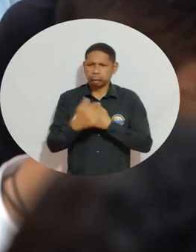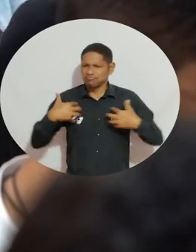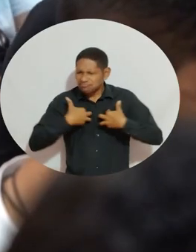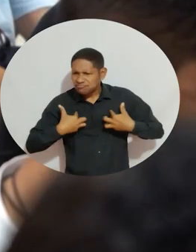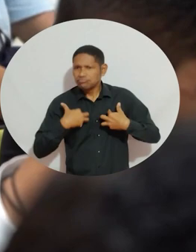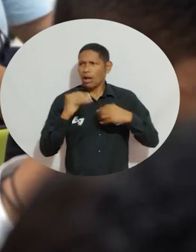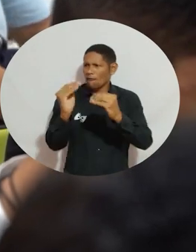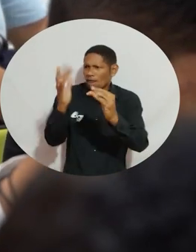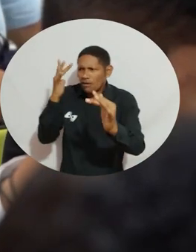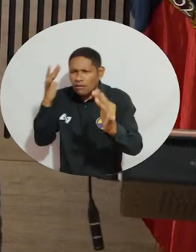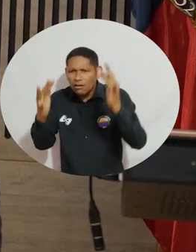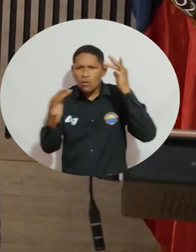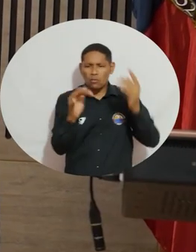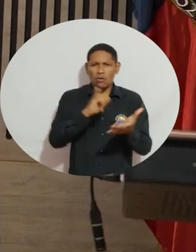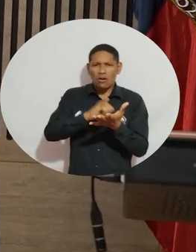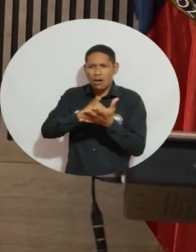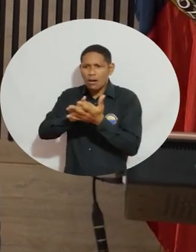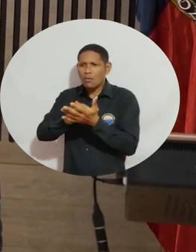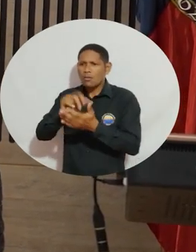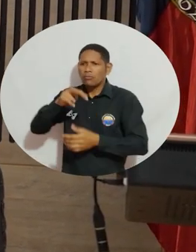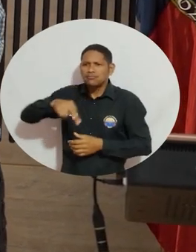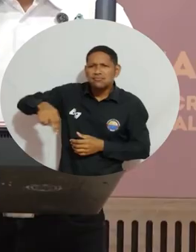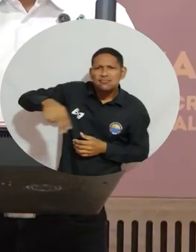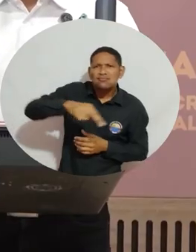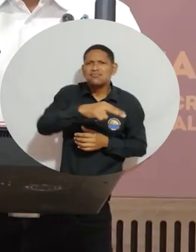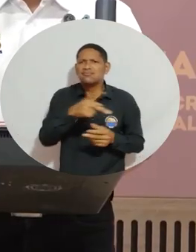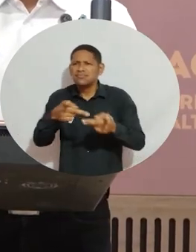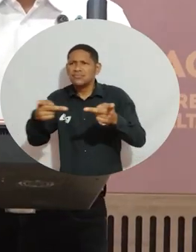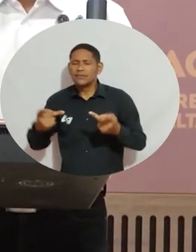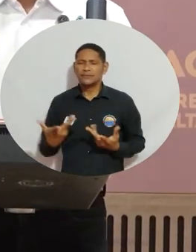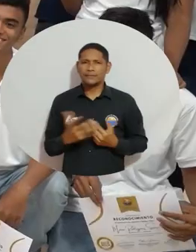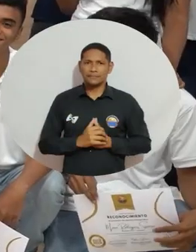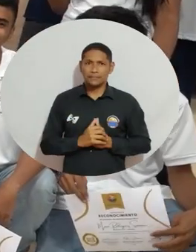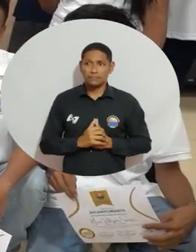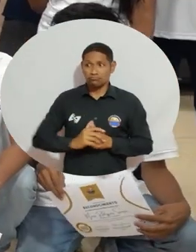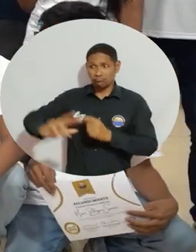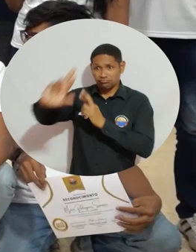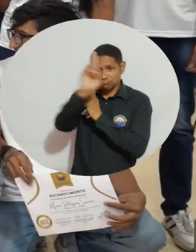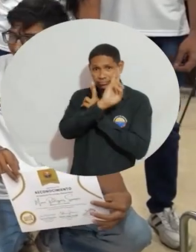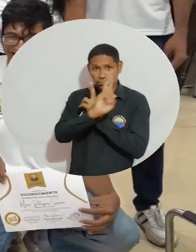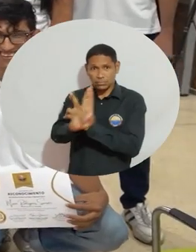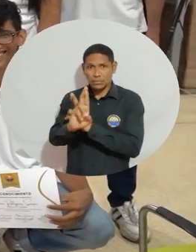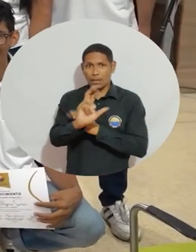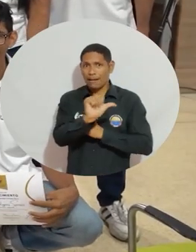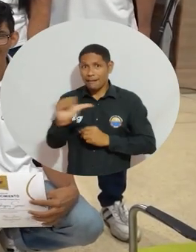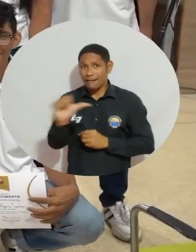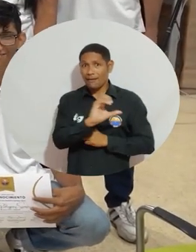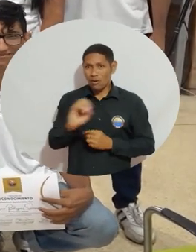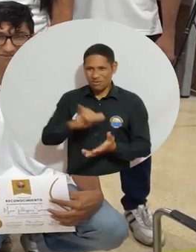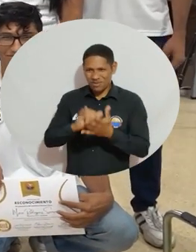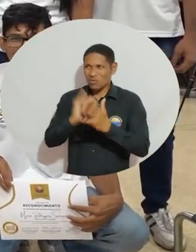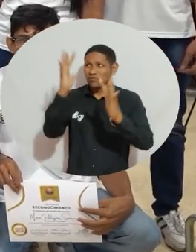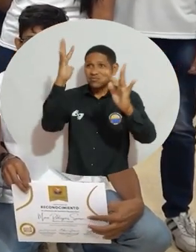de fauna y flora mediante recorridos por el Aula Viva dentro del campus. Se está entregando reconocimiento a